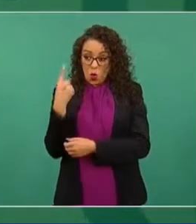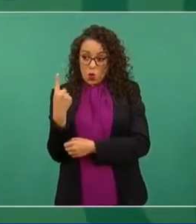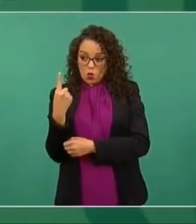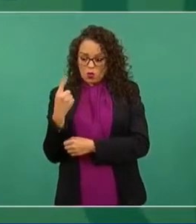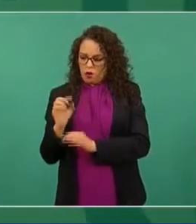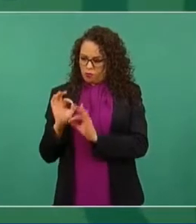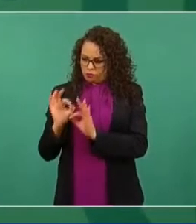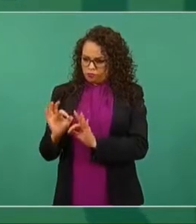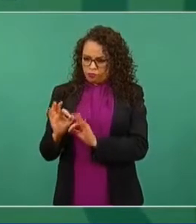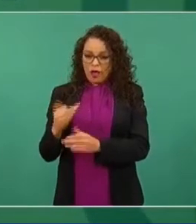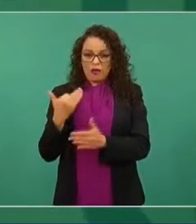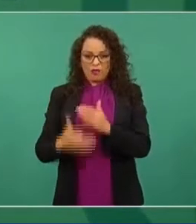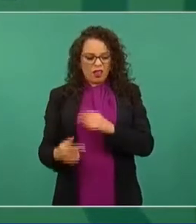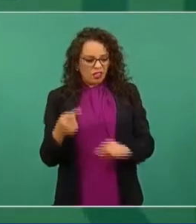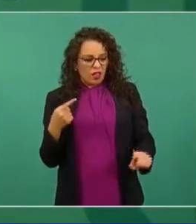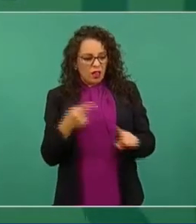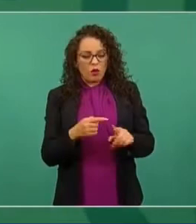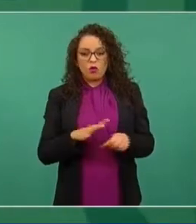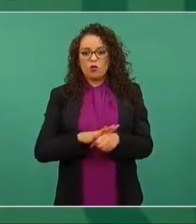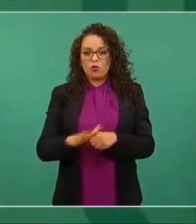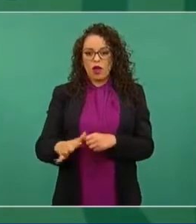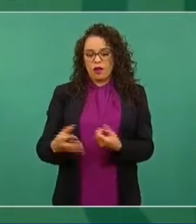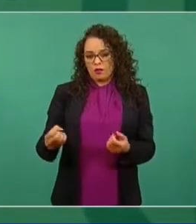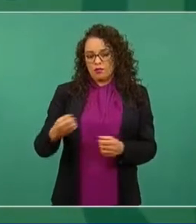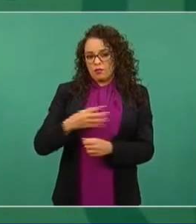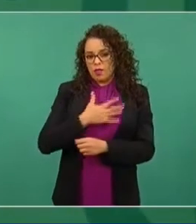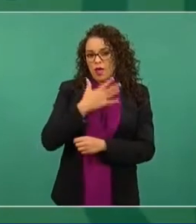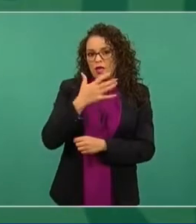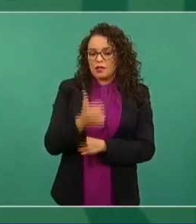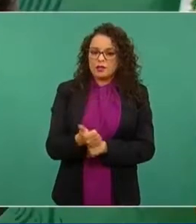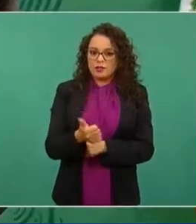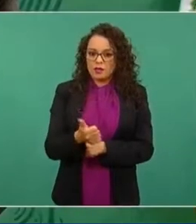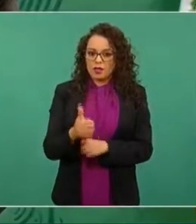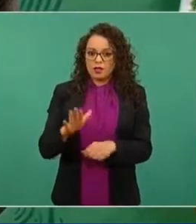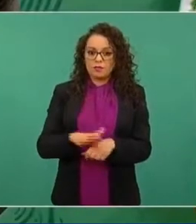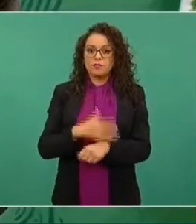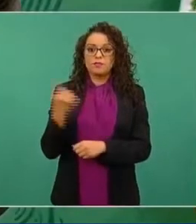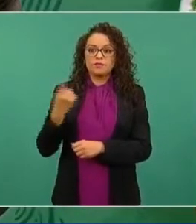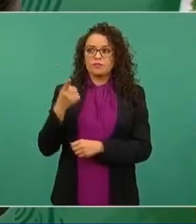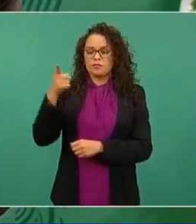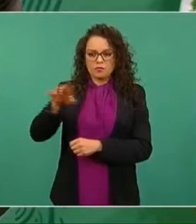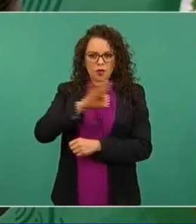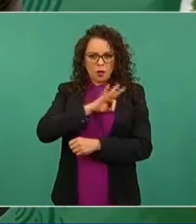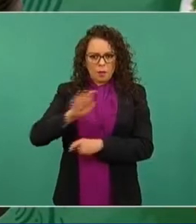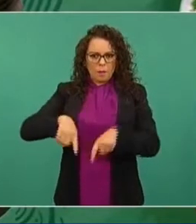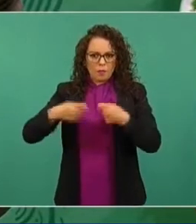dado facilidades para que se instalen empresas